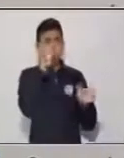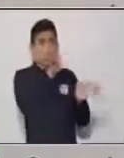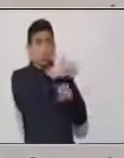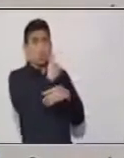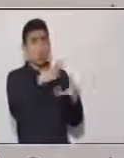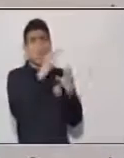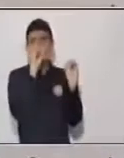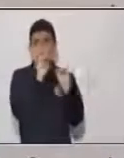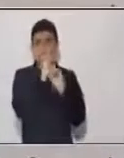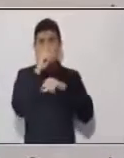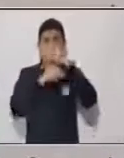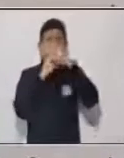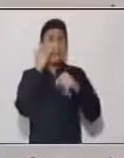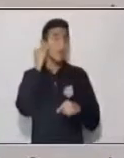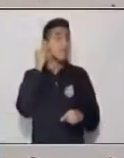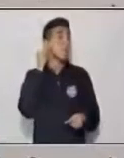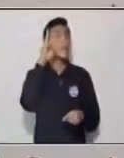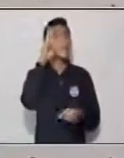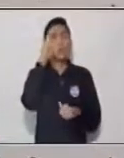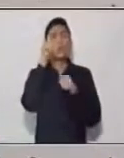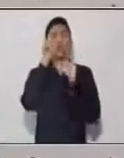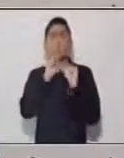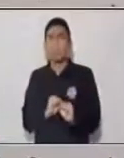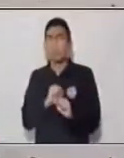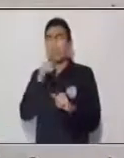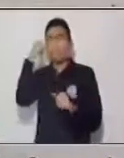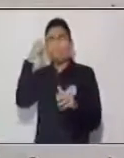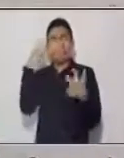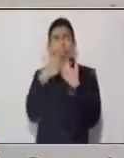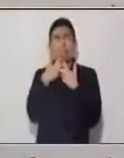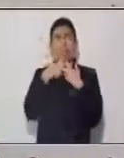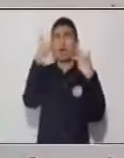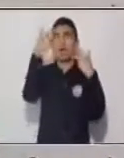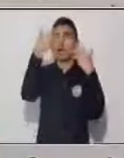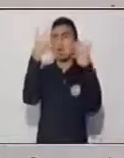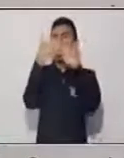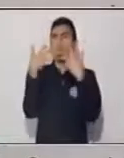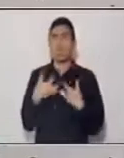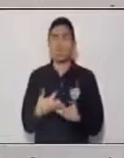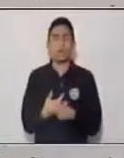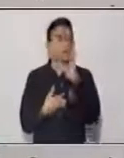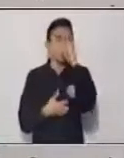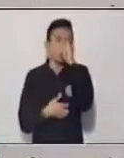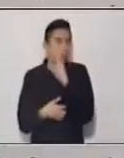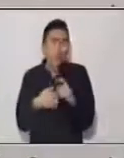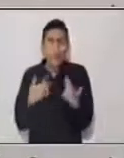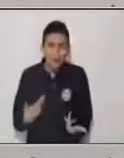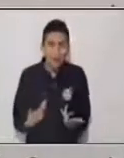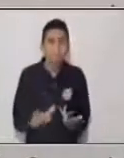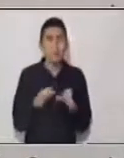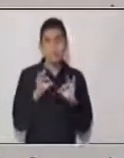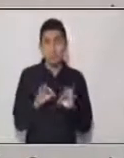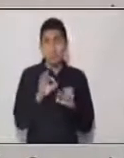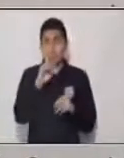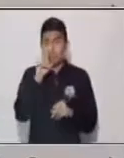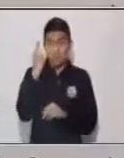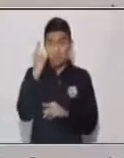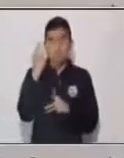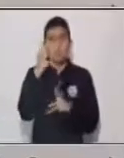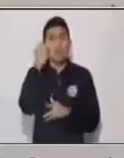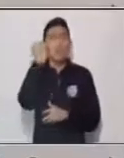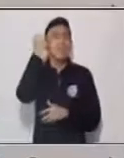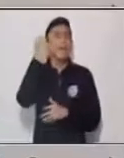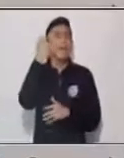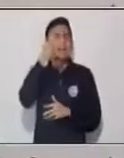figura geométrica que encaje perfectamente con cada una de las funciones. Entonces, una de las primeras